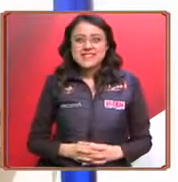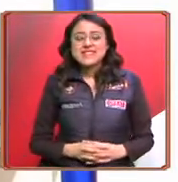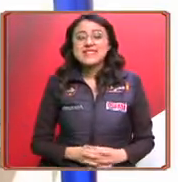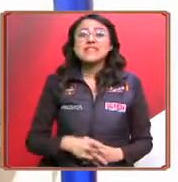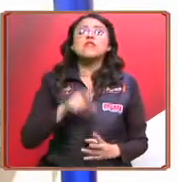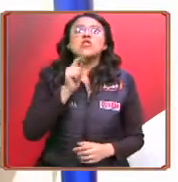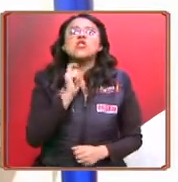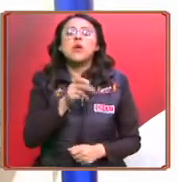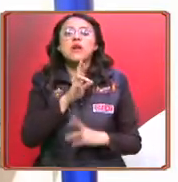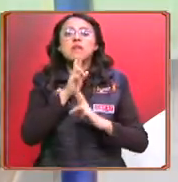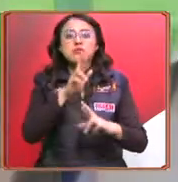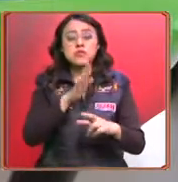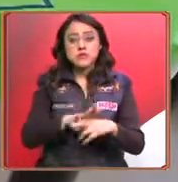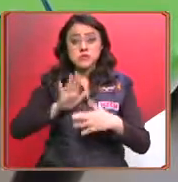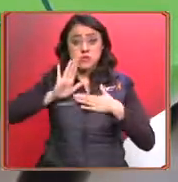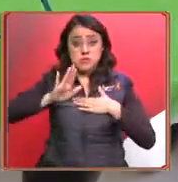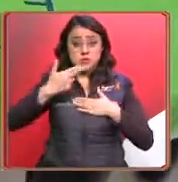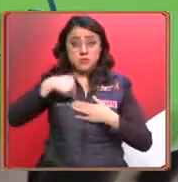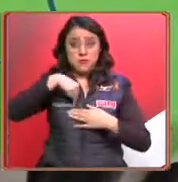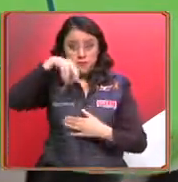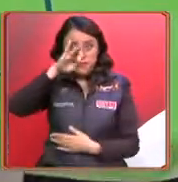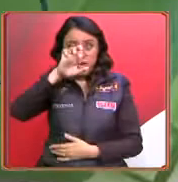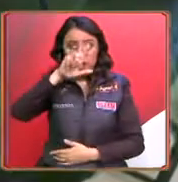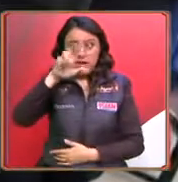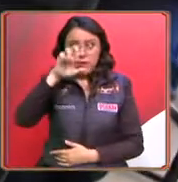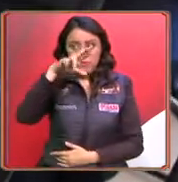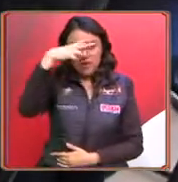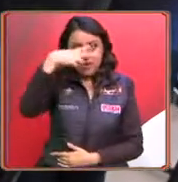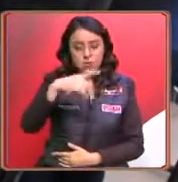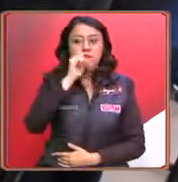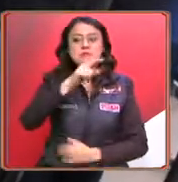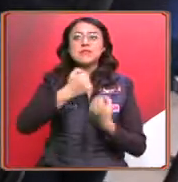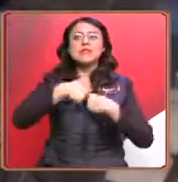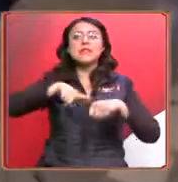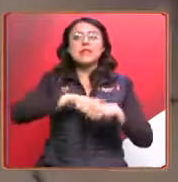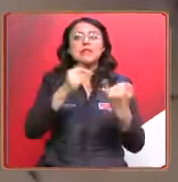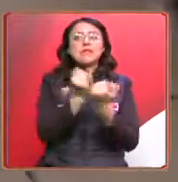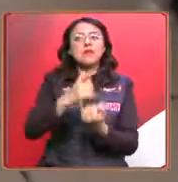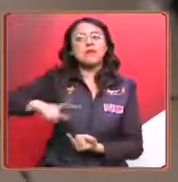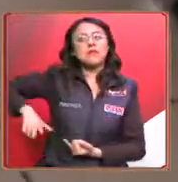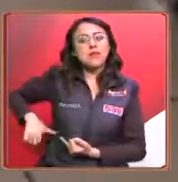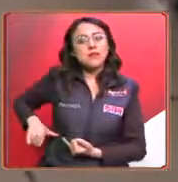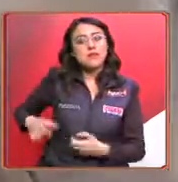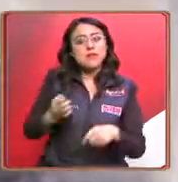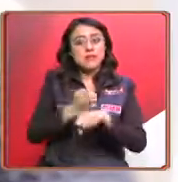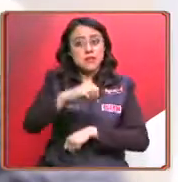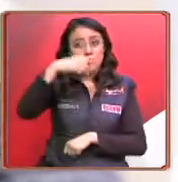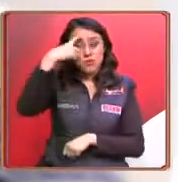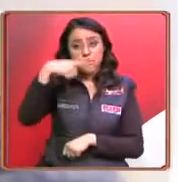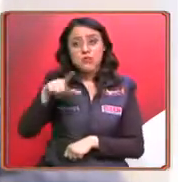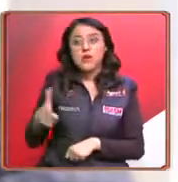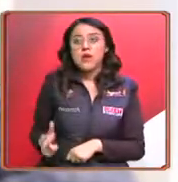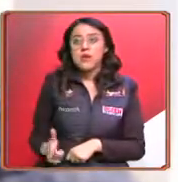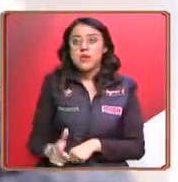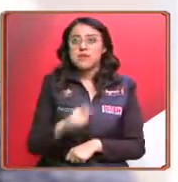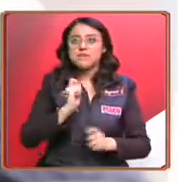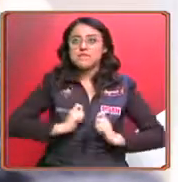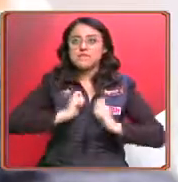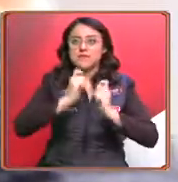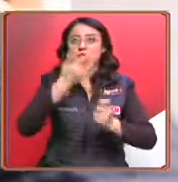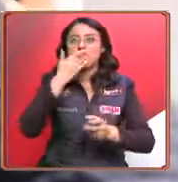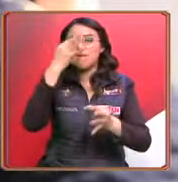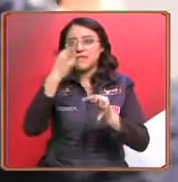Como resultado del compromiso que Ferrero México tiene con la sociedad en conjunto con el gobierno del estado de Guanajuato, hicieron la entrega oficial